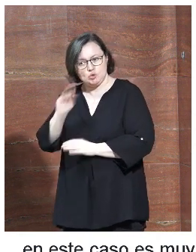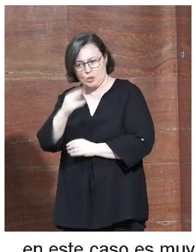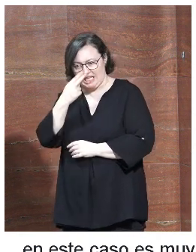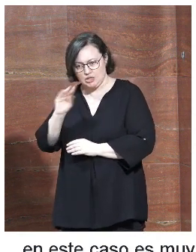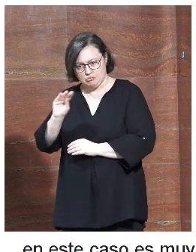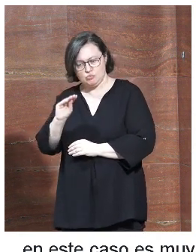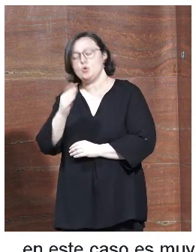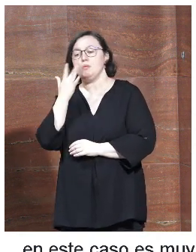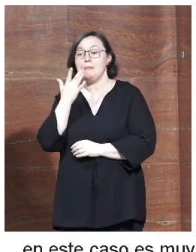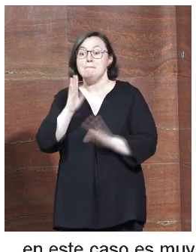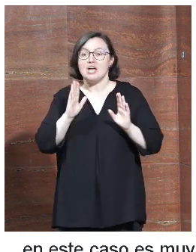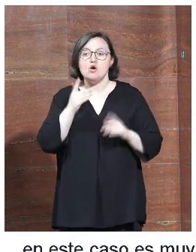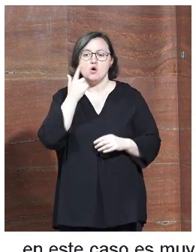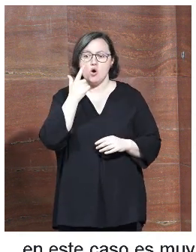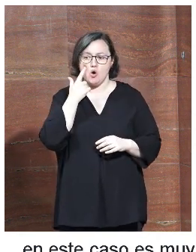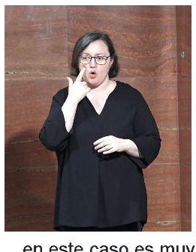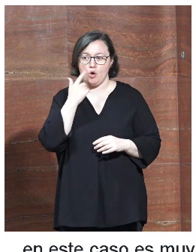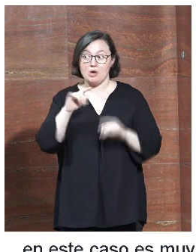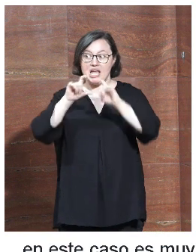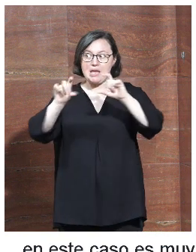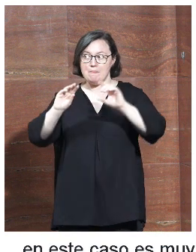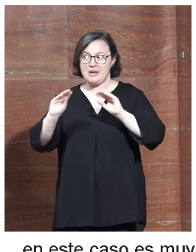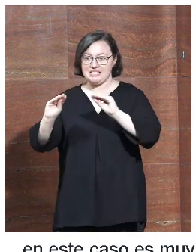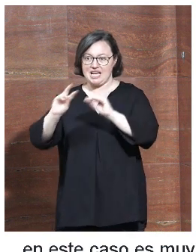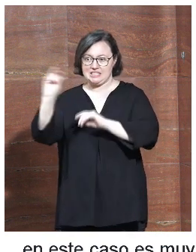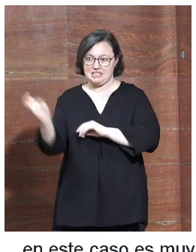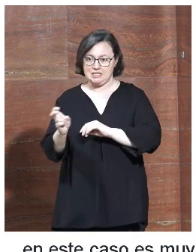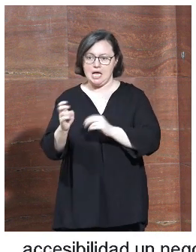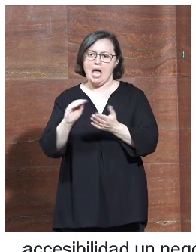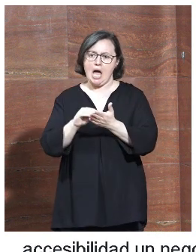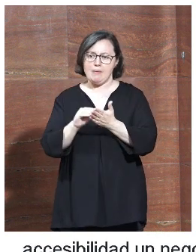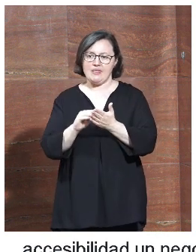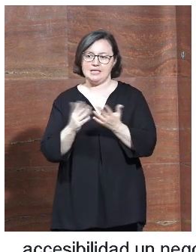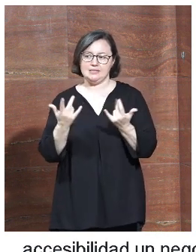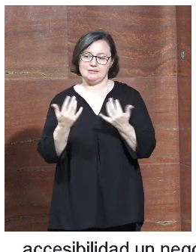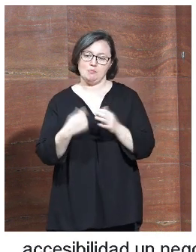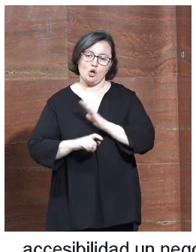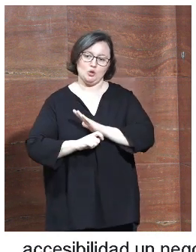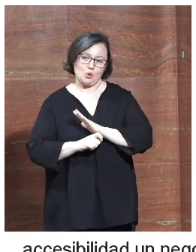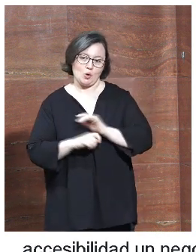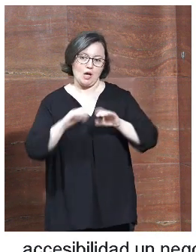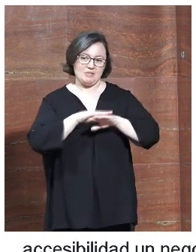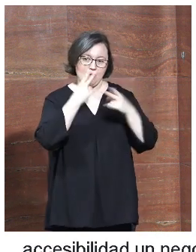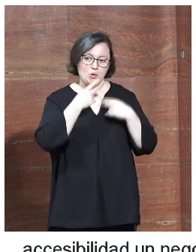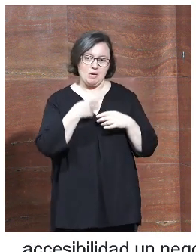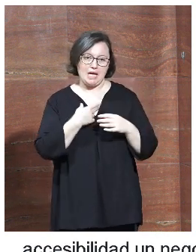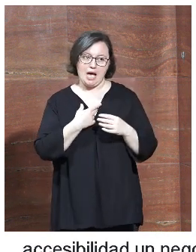Pero precisamente porque esas empresas a veces espabilan más que la administración pública,